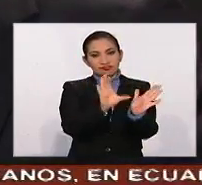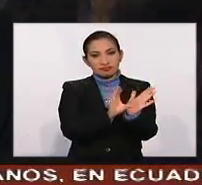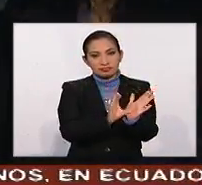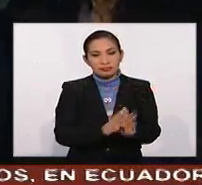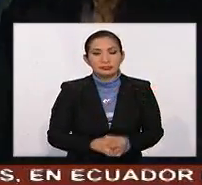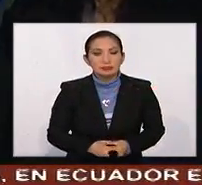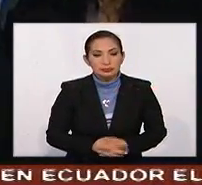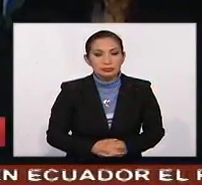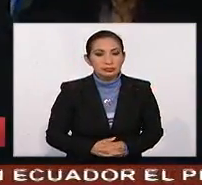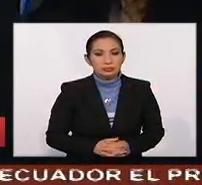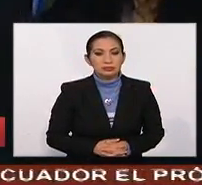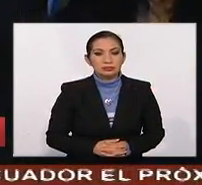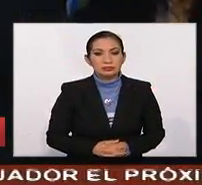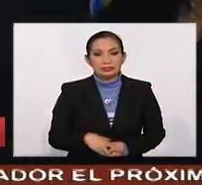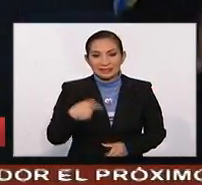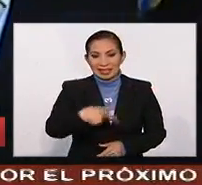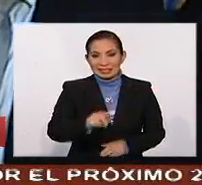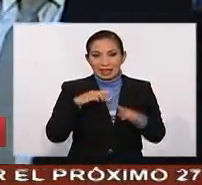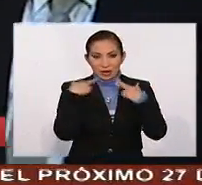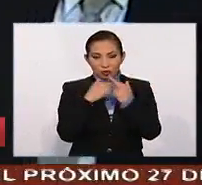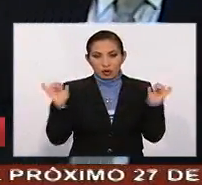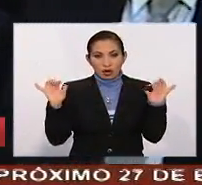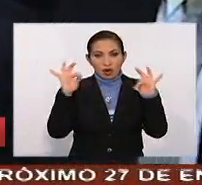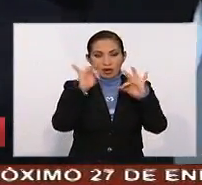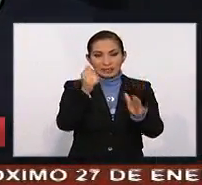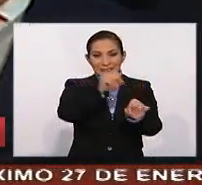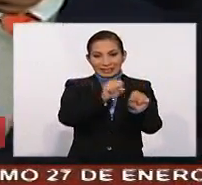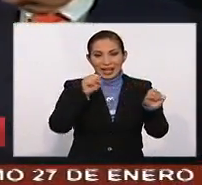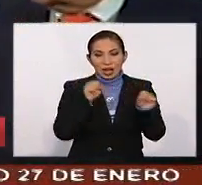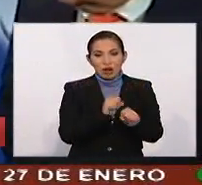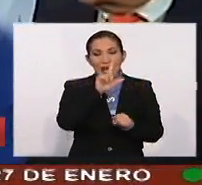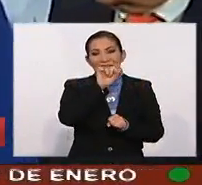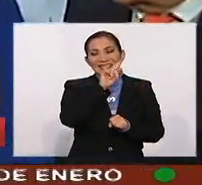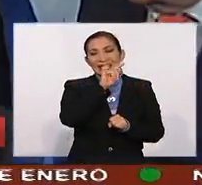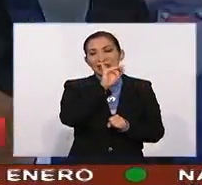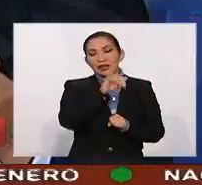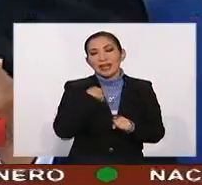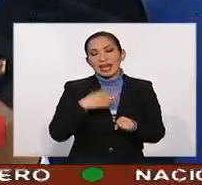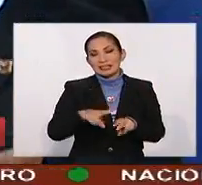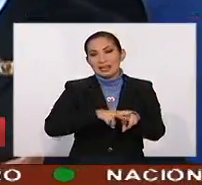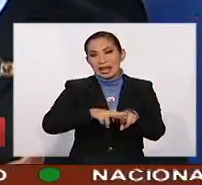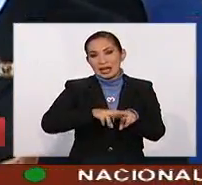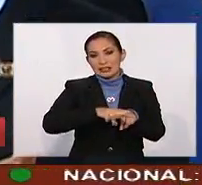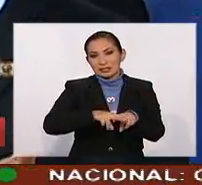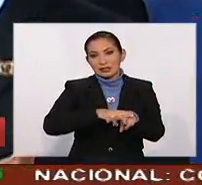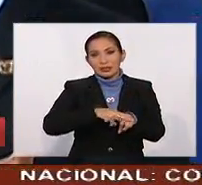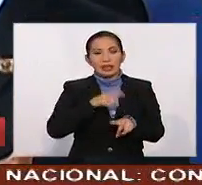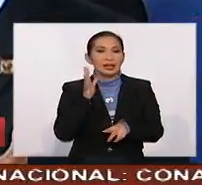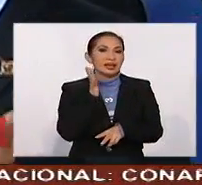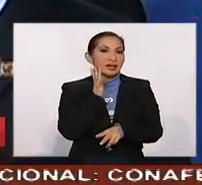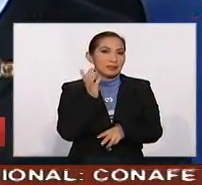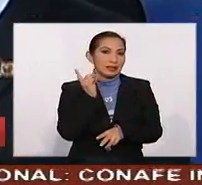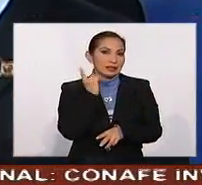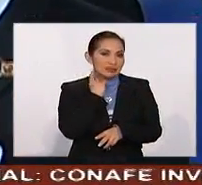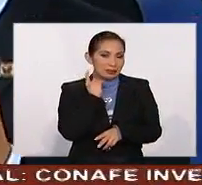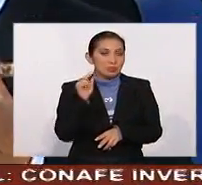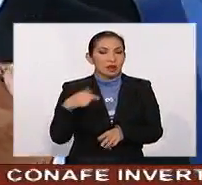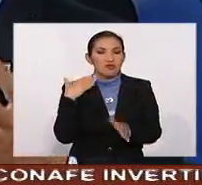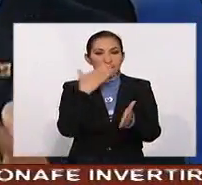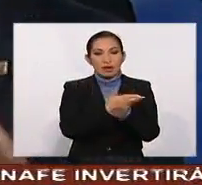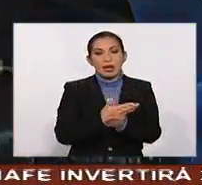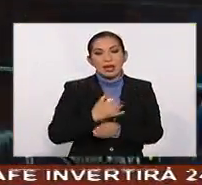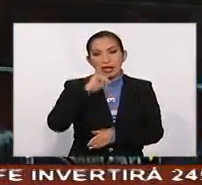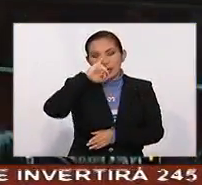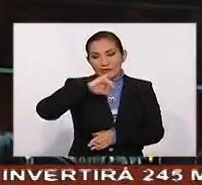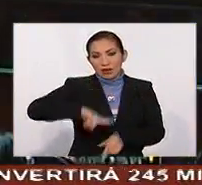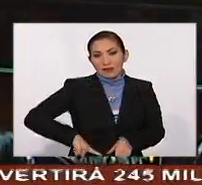constitucionales. A esta sesión que se realizó en el Salón Legisladores del Palacio de San Lázaro, del Palacio Legislativo, asistió el jefe de